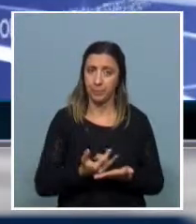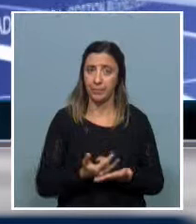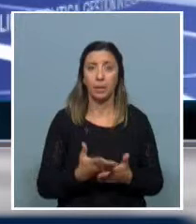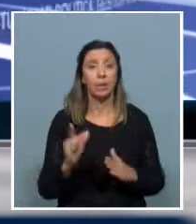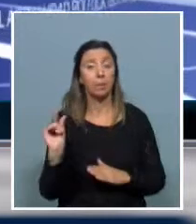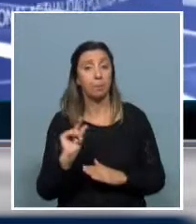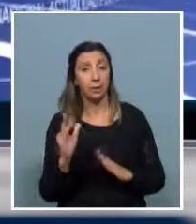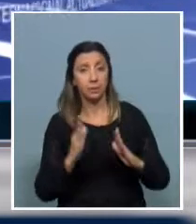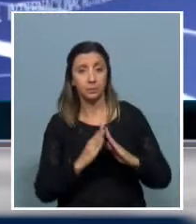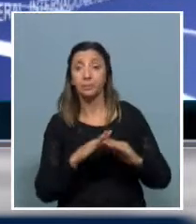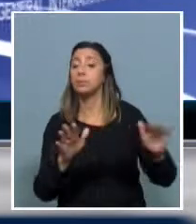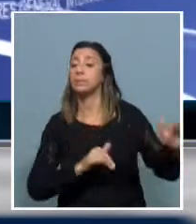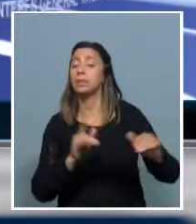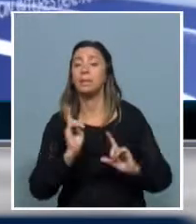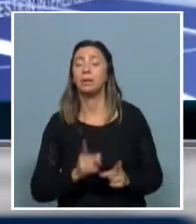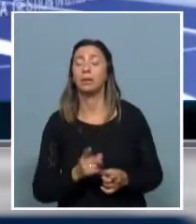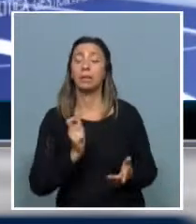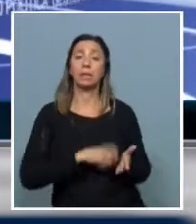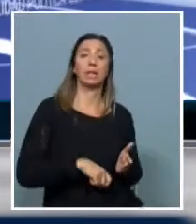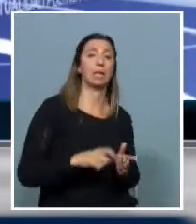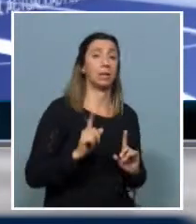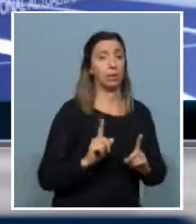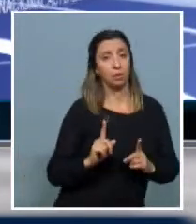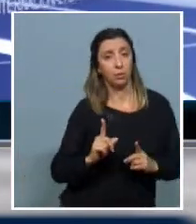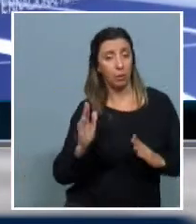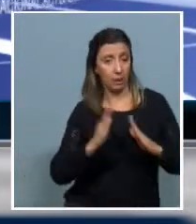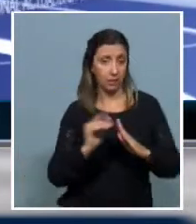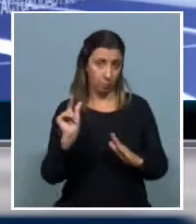comodatos, hicimos una convocatoria para hacer un registro de comodatos.